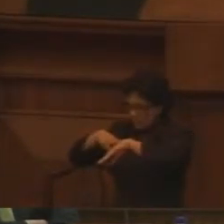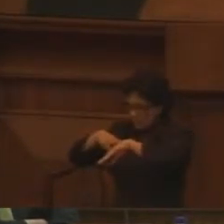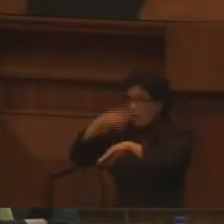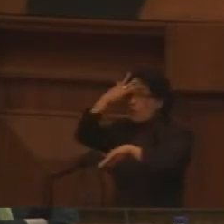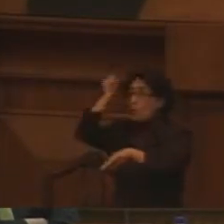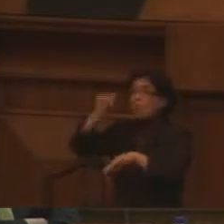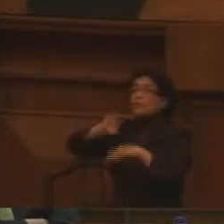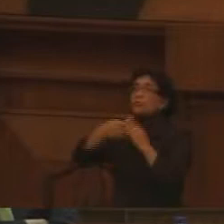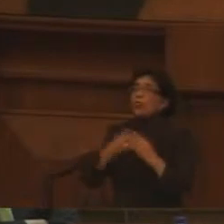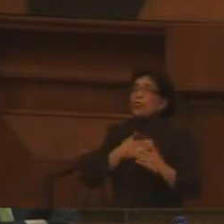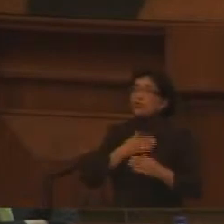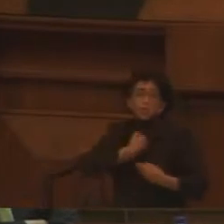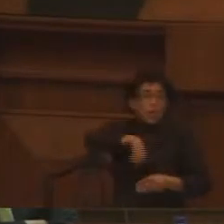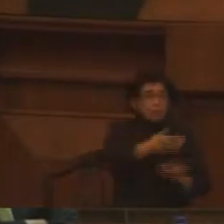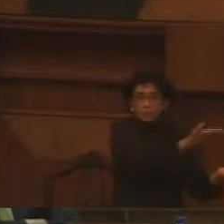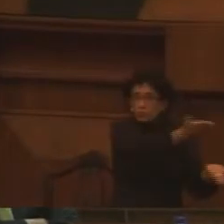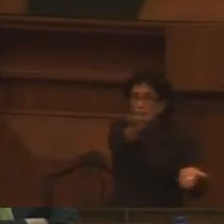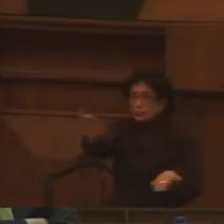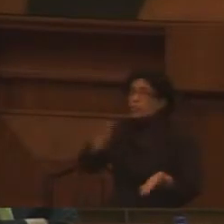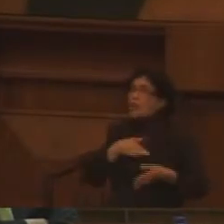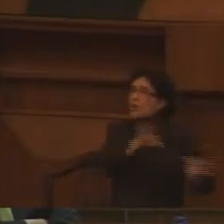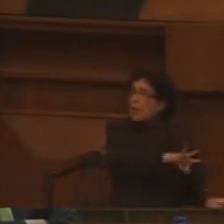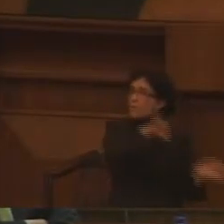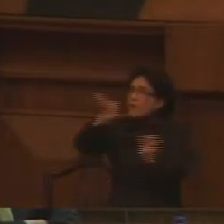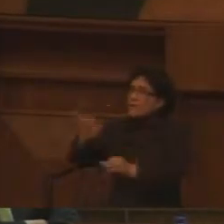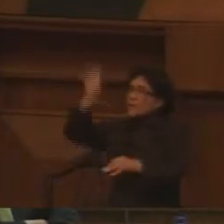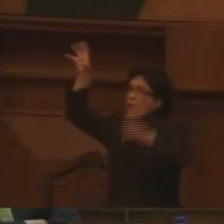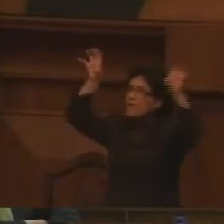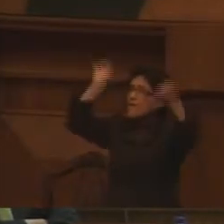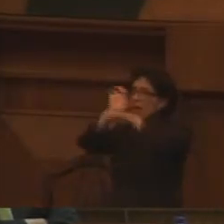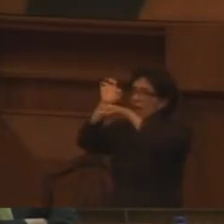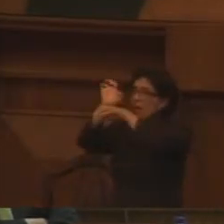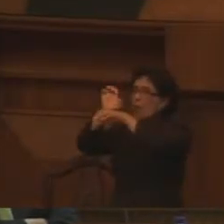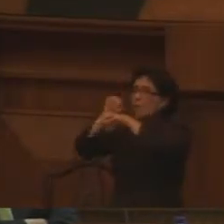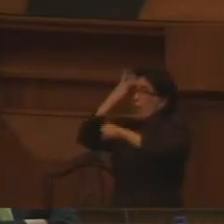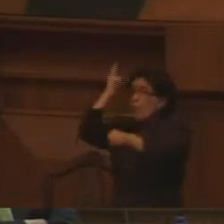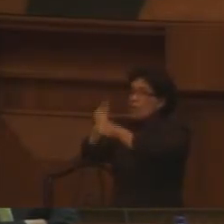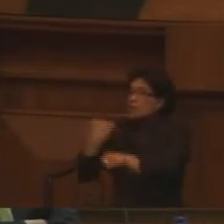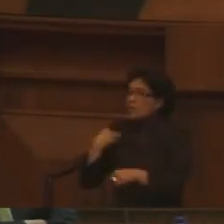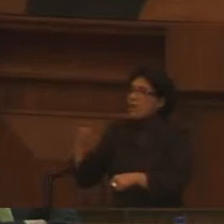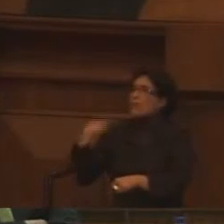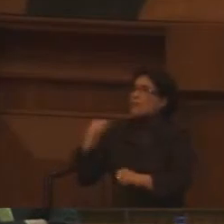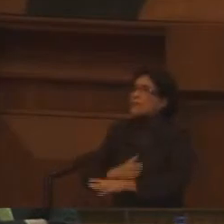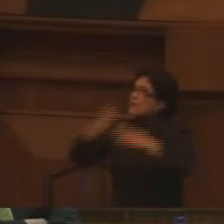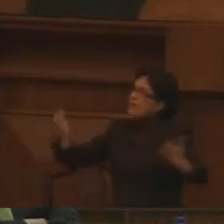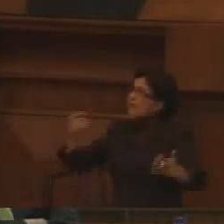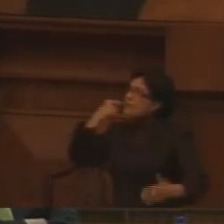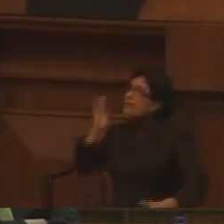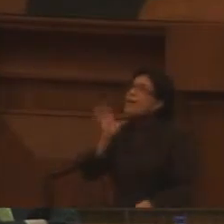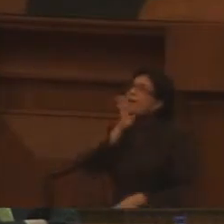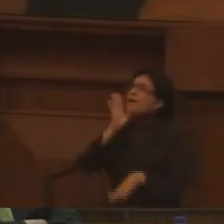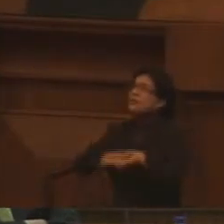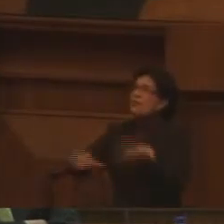el transcurso de nuestra vida hemos buscado diferentes formas para alcanzar la equidad del país. Y hace más